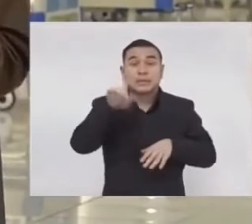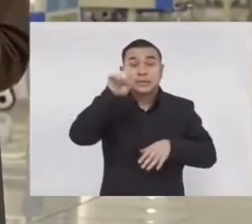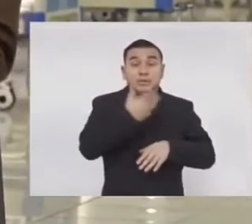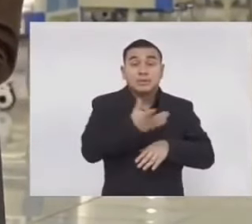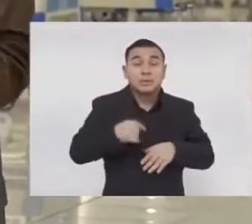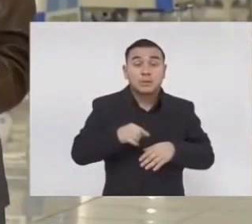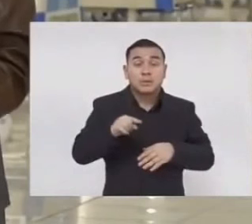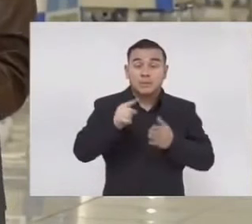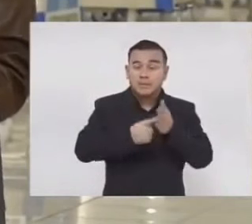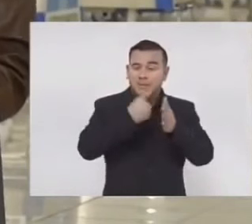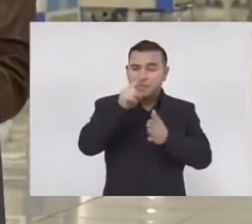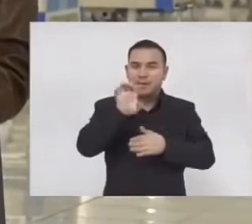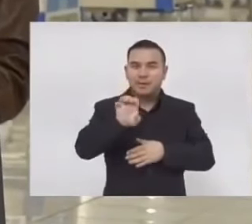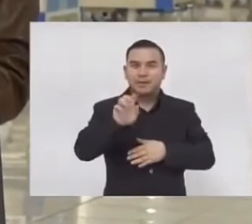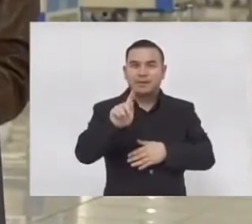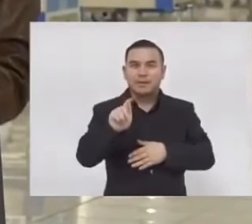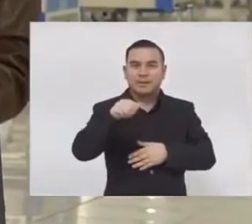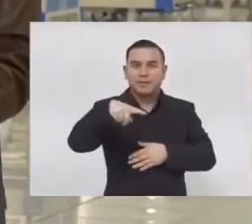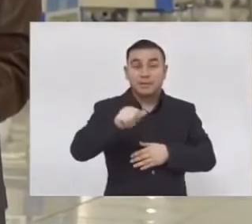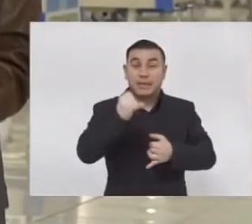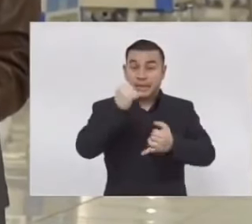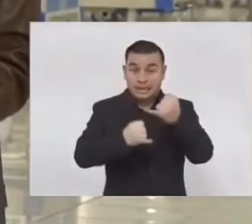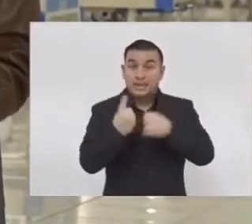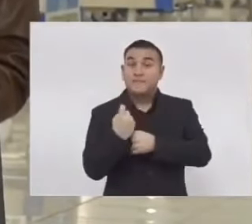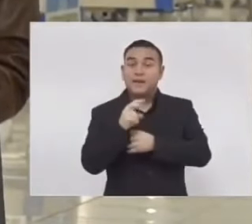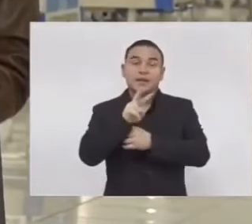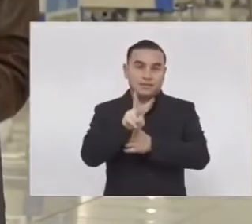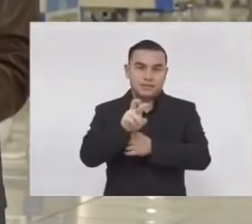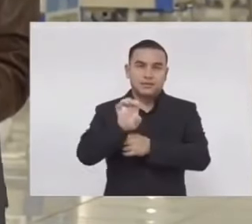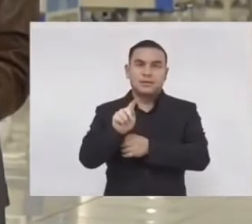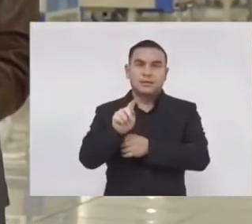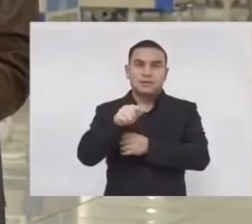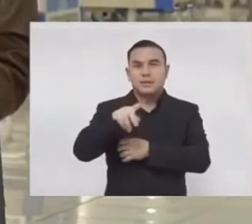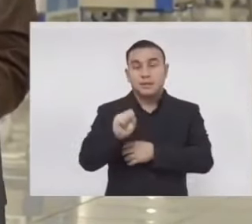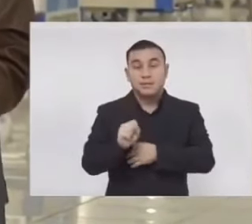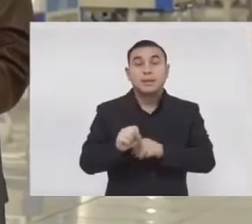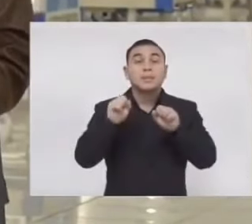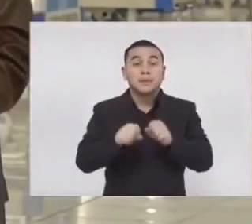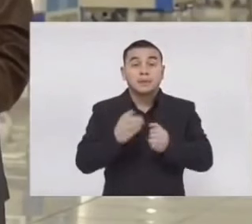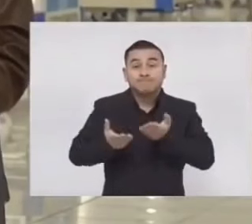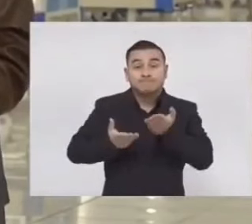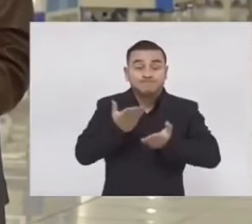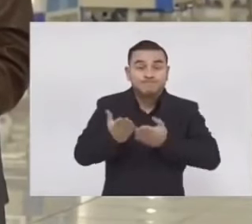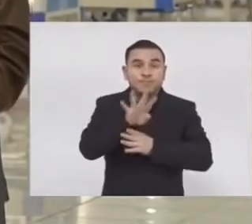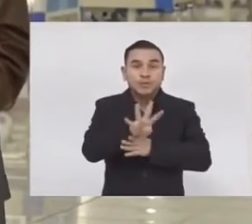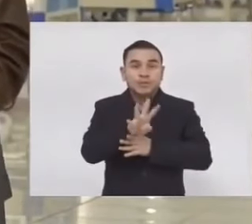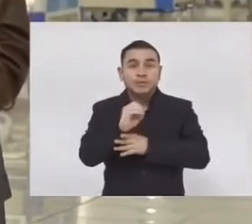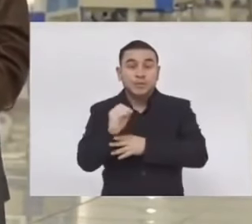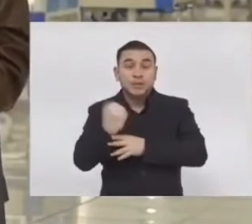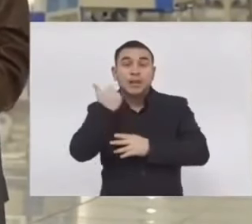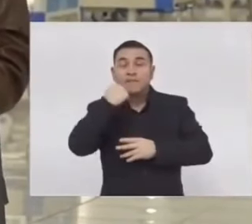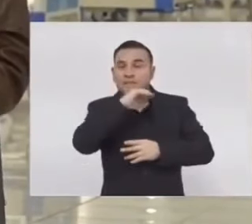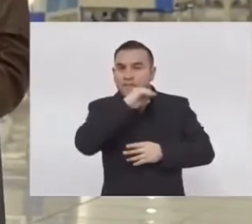dios con la primera etapa terminada que nos va a terminó va a alcanzar para atender 400 pacientes